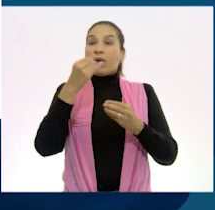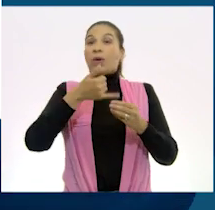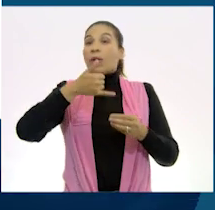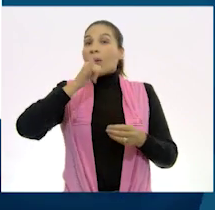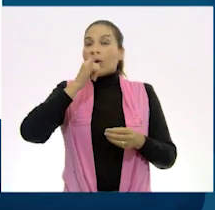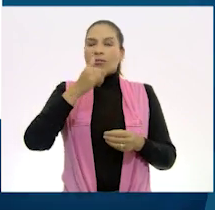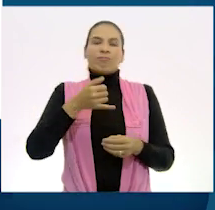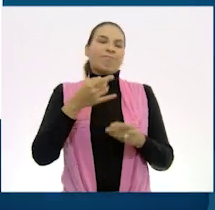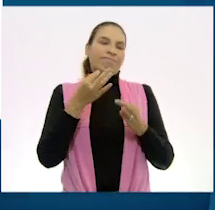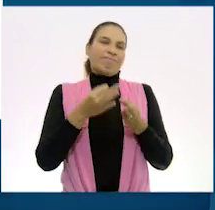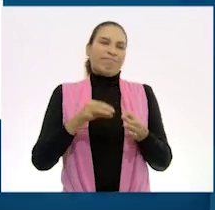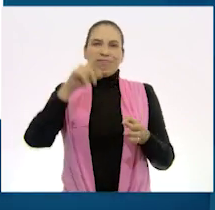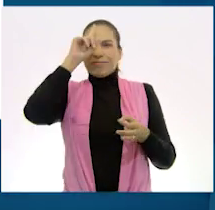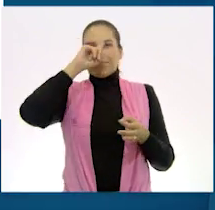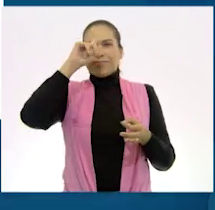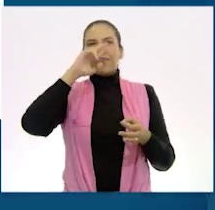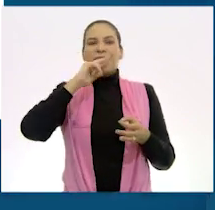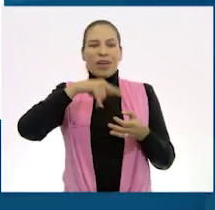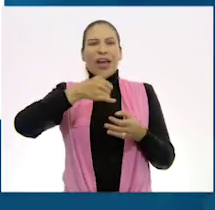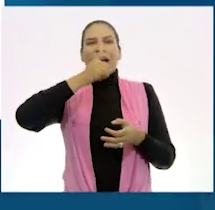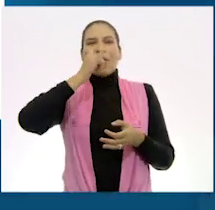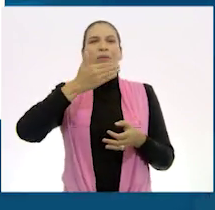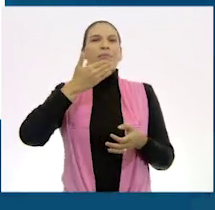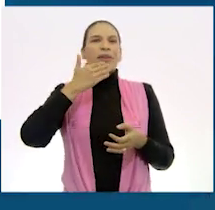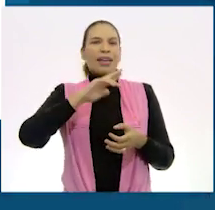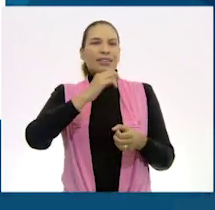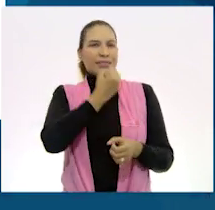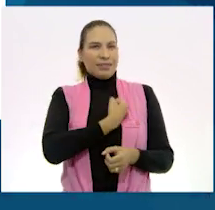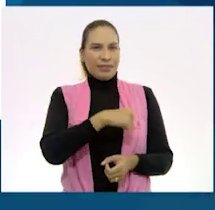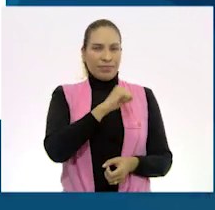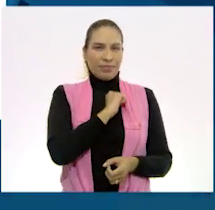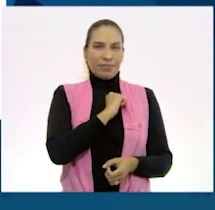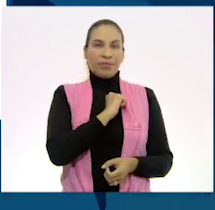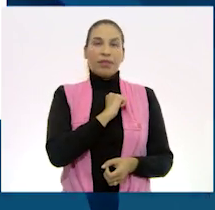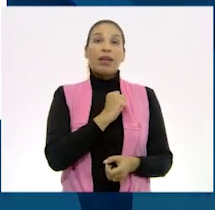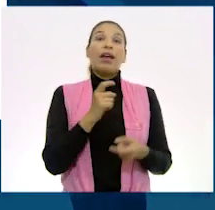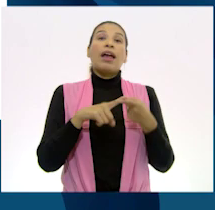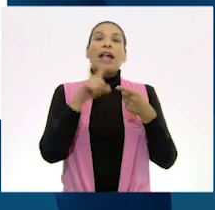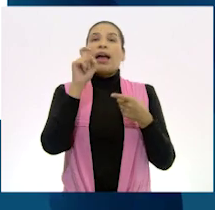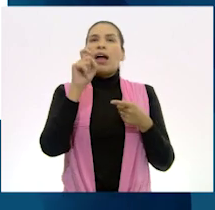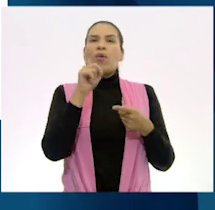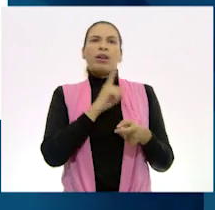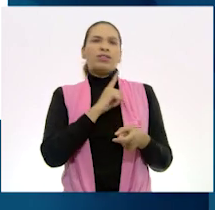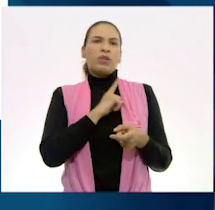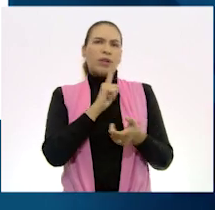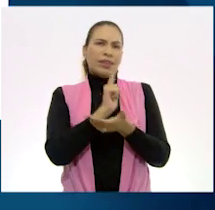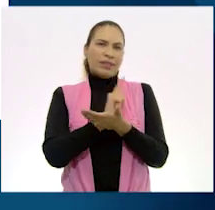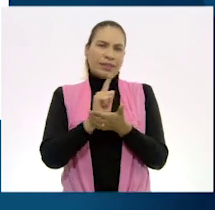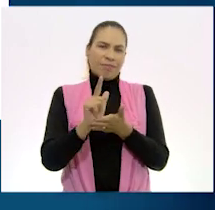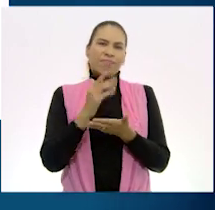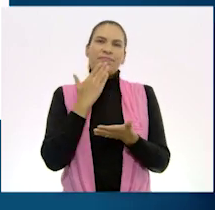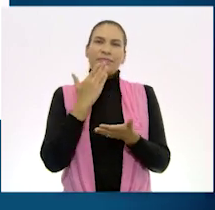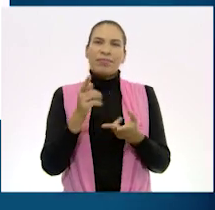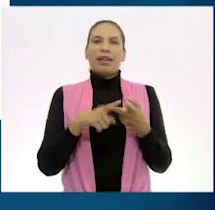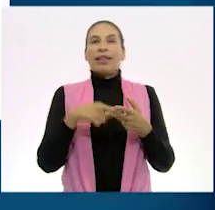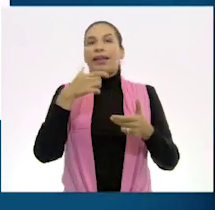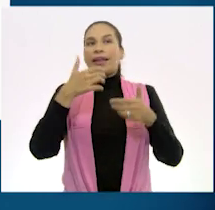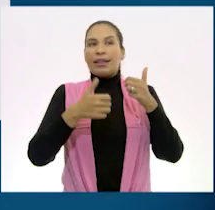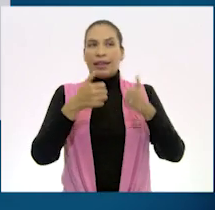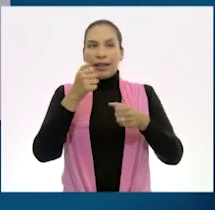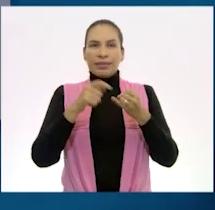bebidas recomendadas de la jarra del buen beber, como agua simple potable y leche